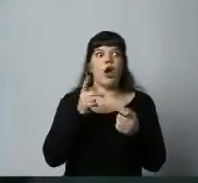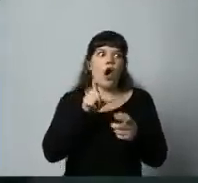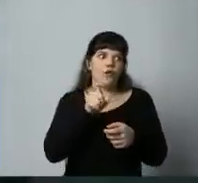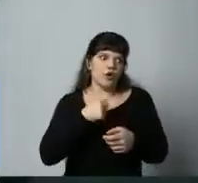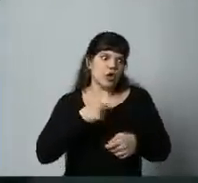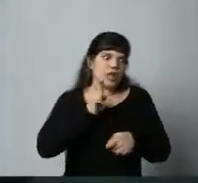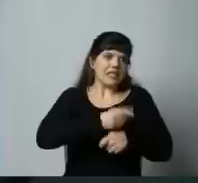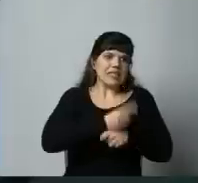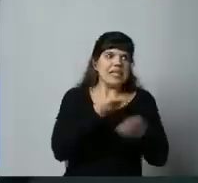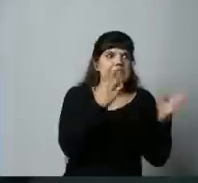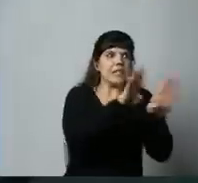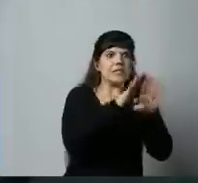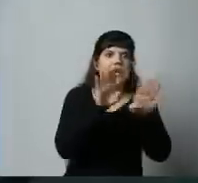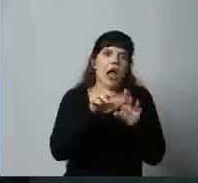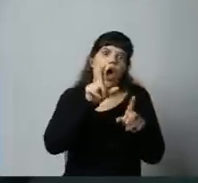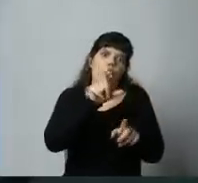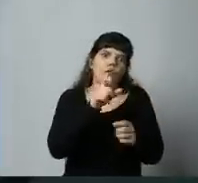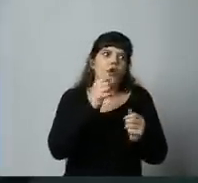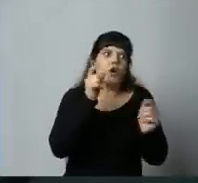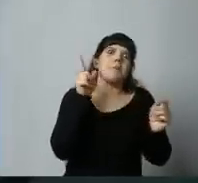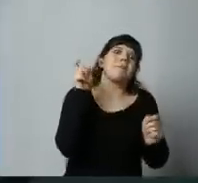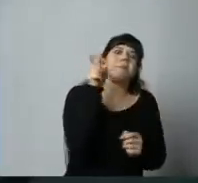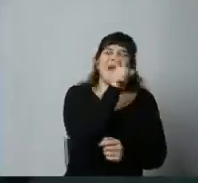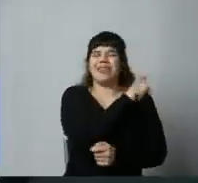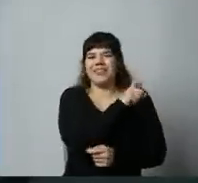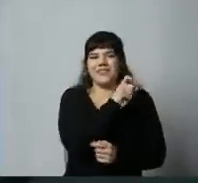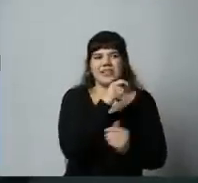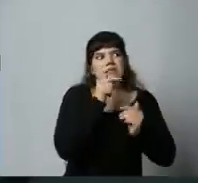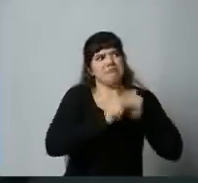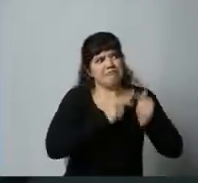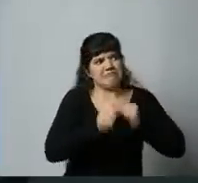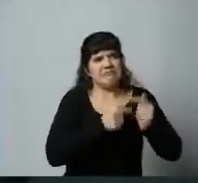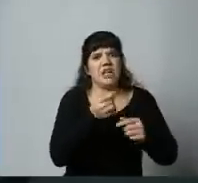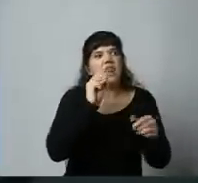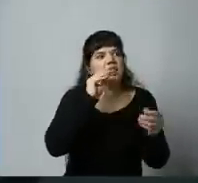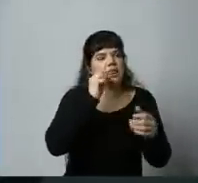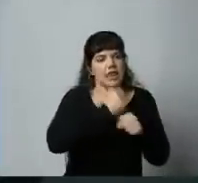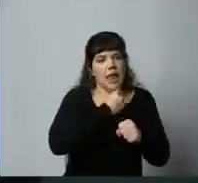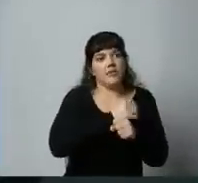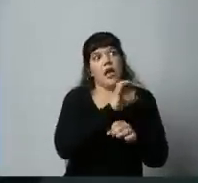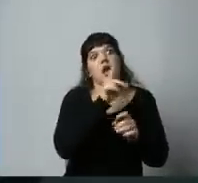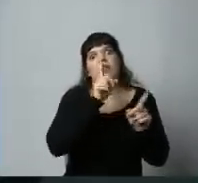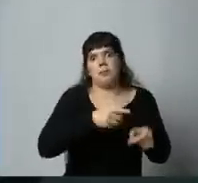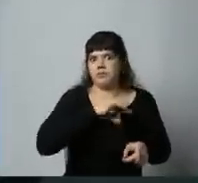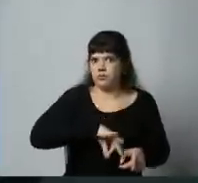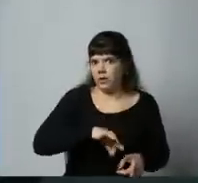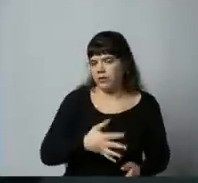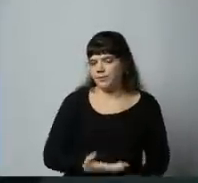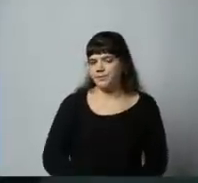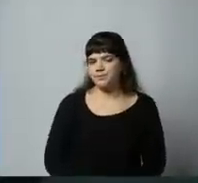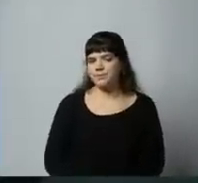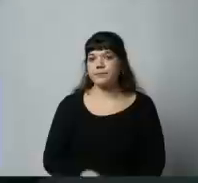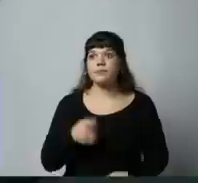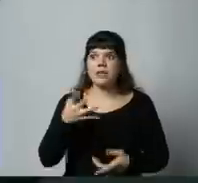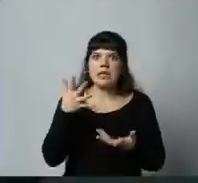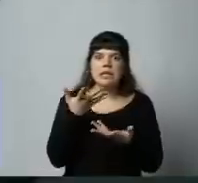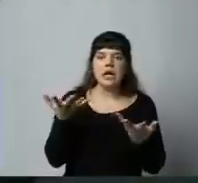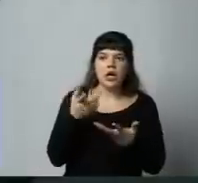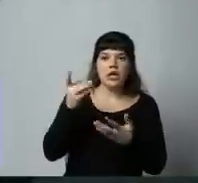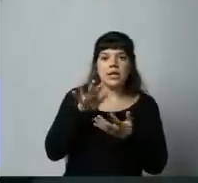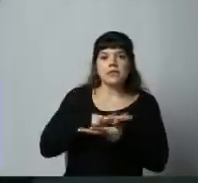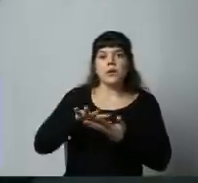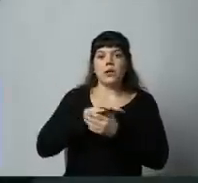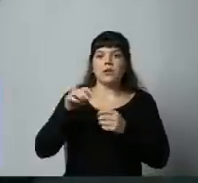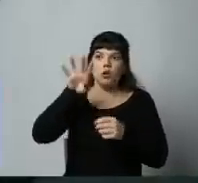más cadena de pago en economía cortaz y más difícil se hace mantener trabajos y mantener los salarios No acá lo que tenemos más allá de la